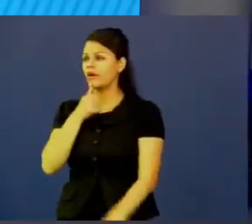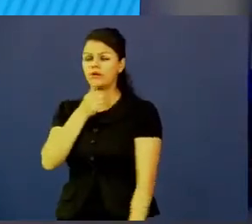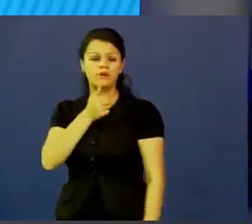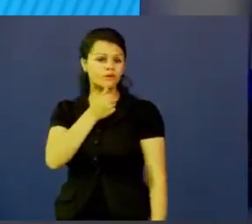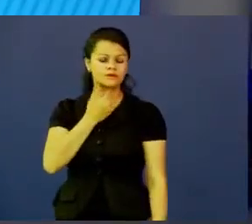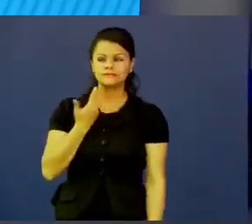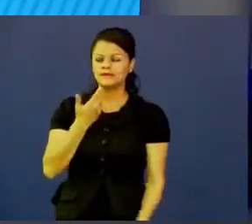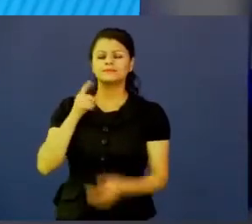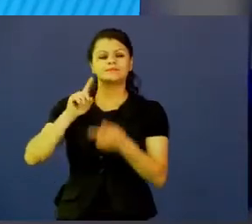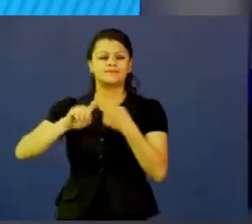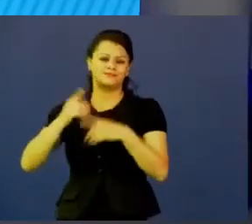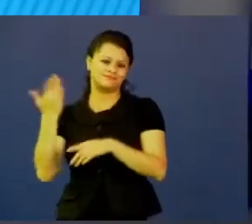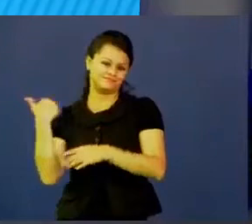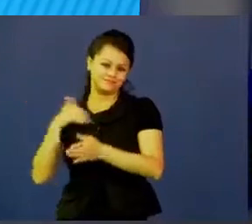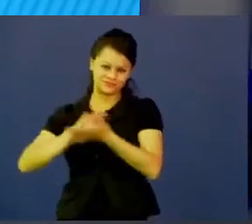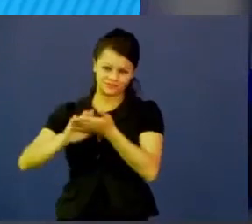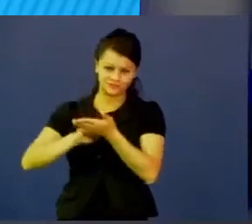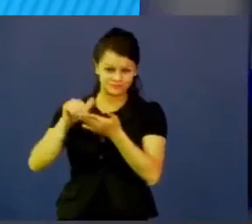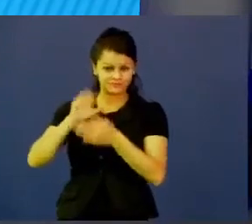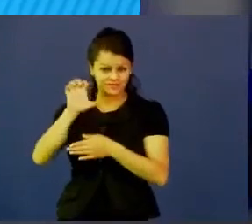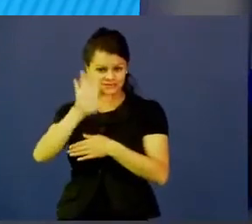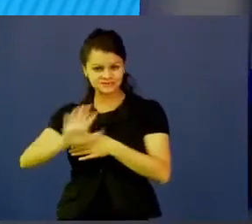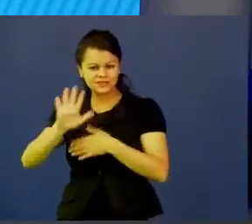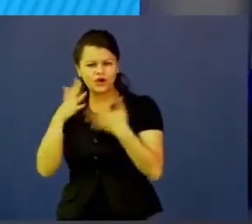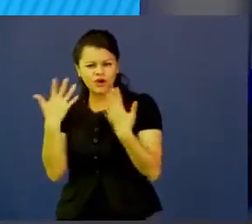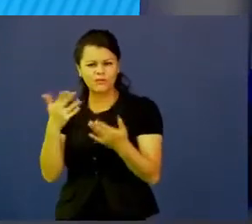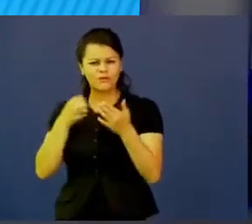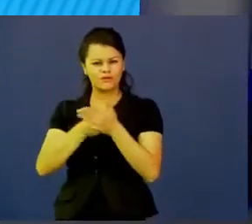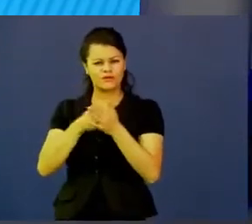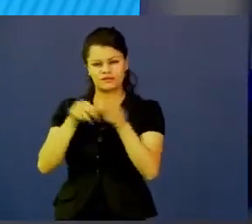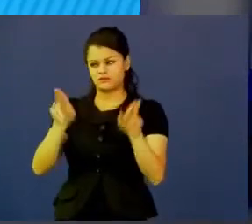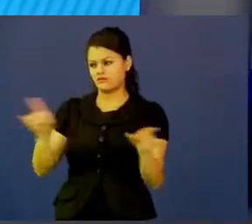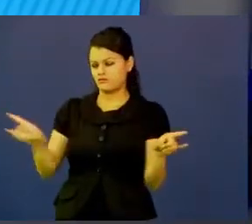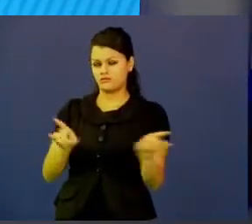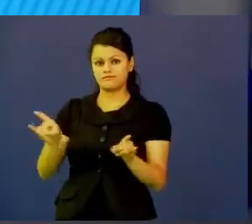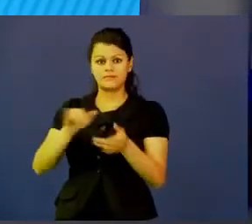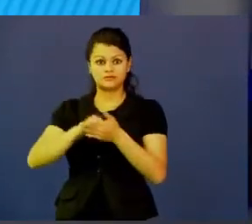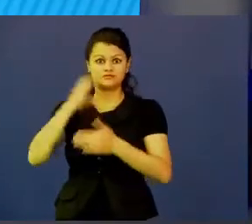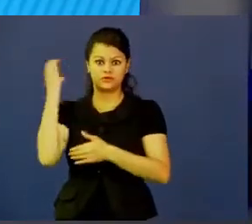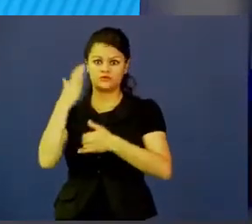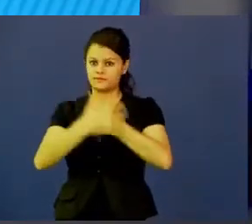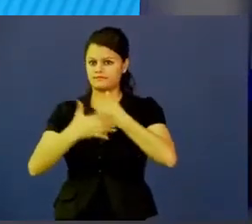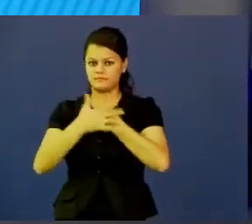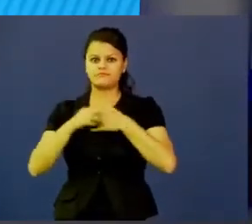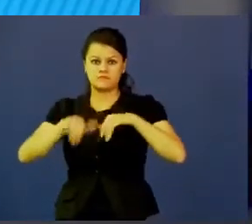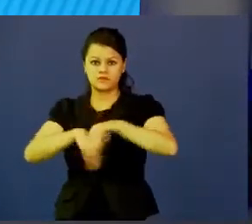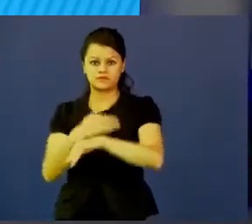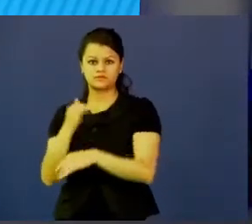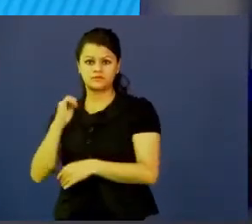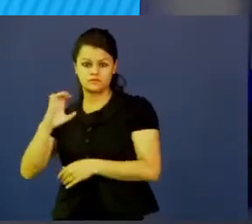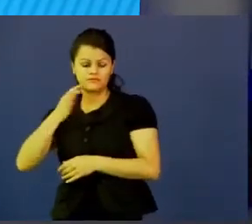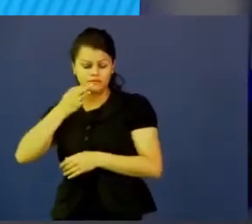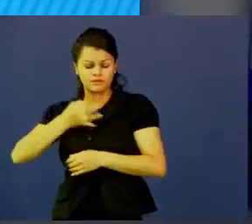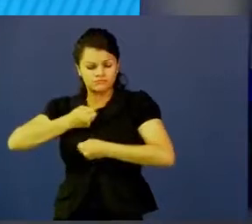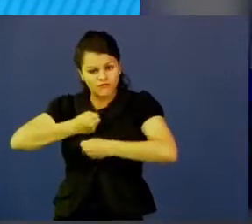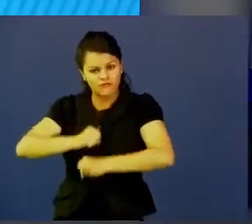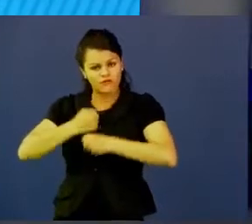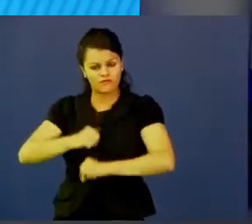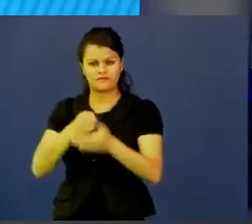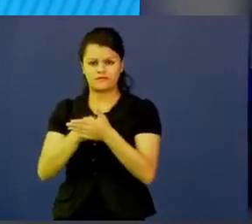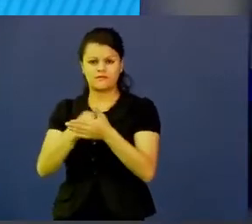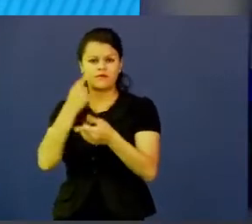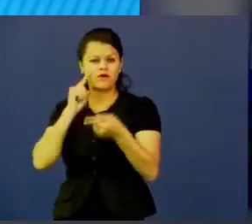para eso Colombia y este ministerio puntualmente hizo un esfuerzo súper grande para llevar y colorear casi todo el